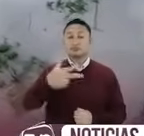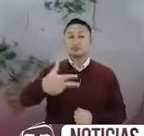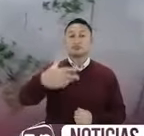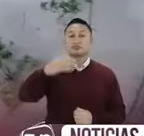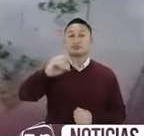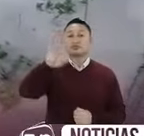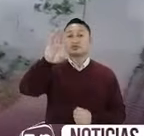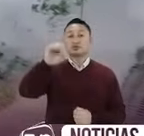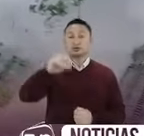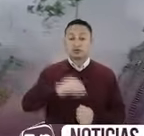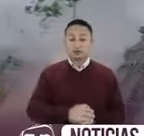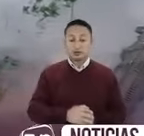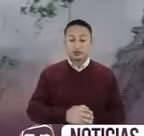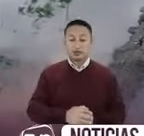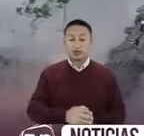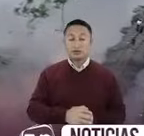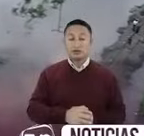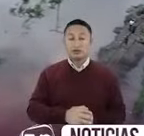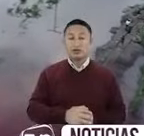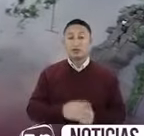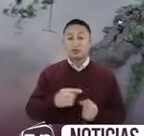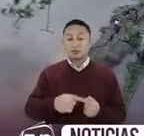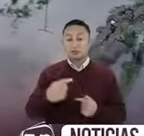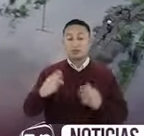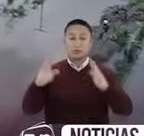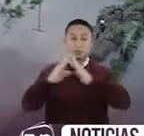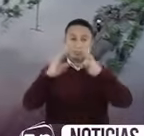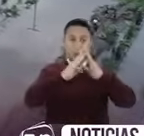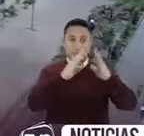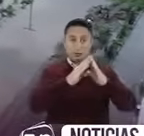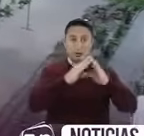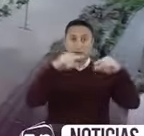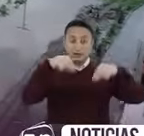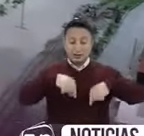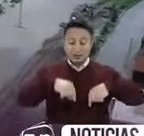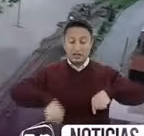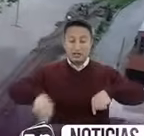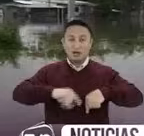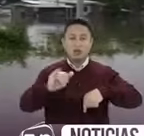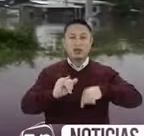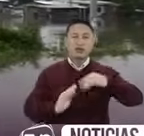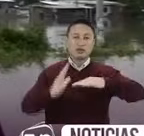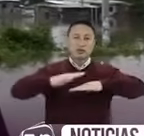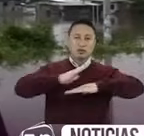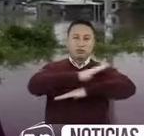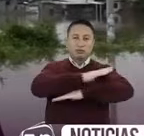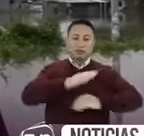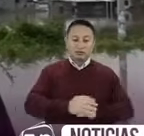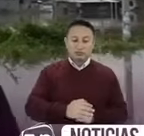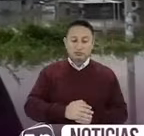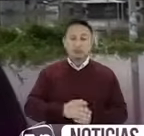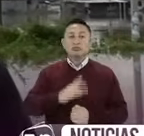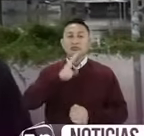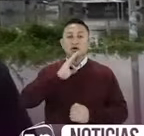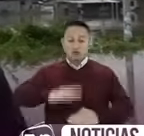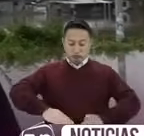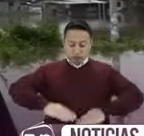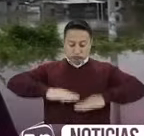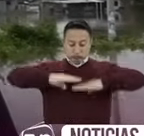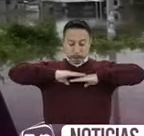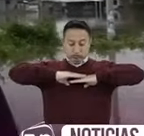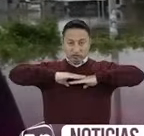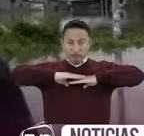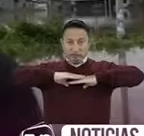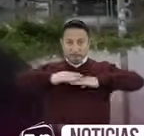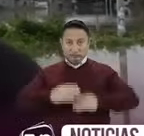ciertas ciudadelas como la William Reyes, la Ciudadela del Maestro, la 13 de Abril. El agua nos llega al pecho casi, estamos incomunicados.